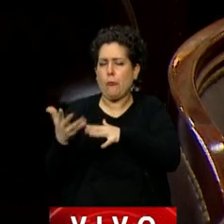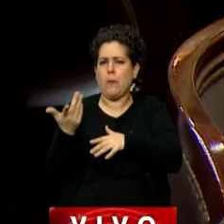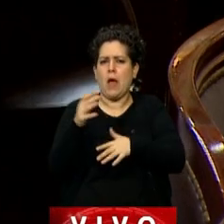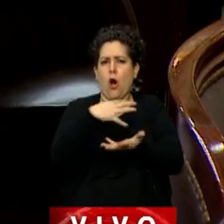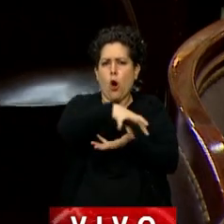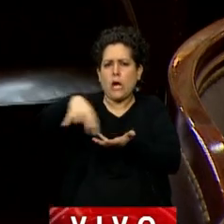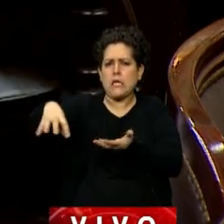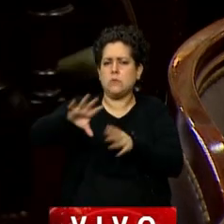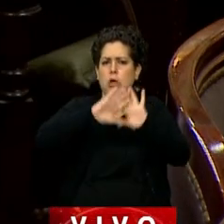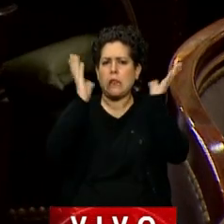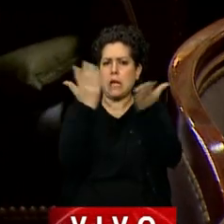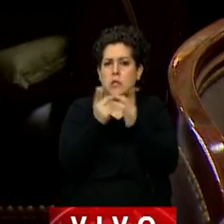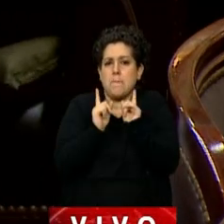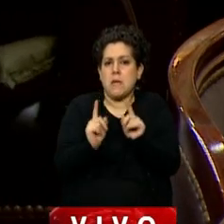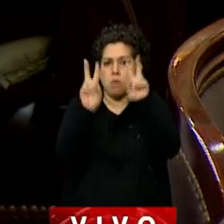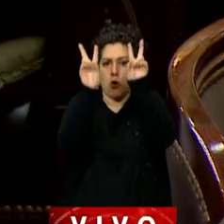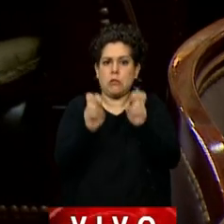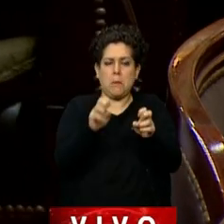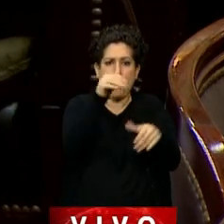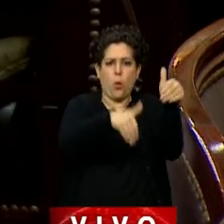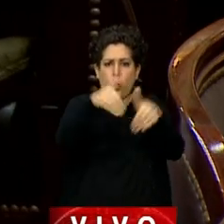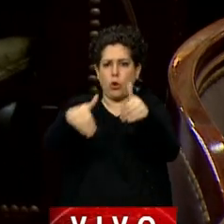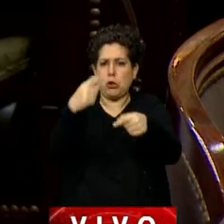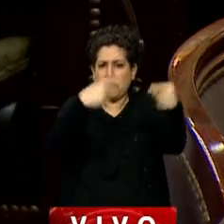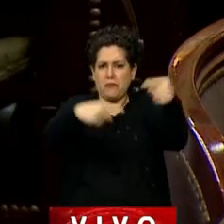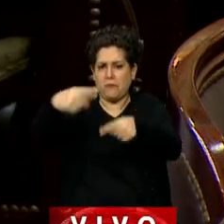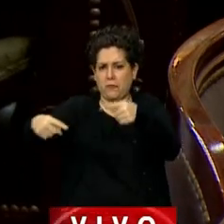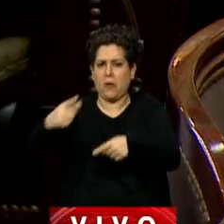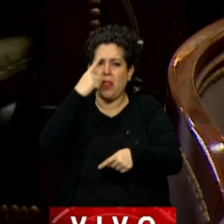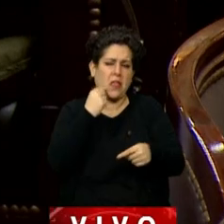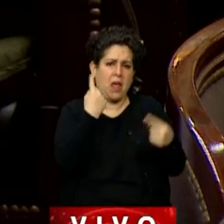diferentes organismos internacionales, sobre la misma materia con diferencia de días.